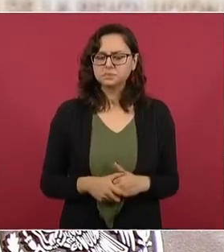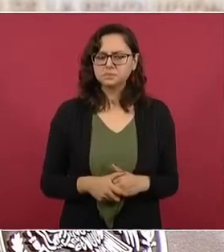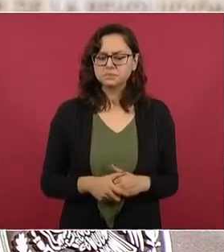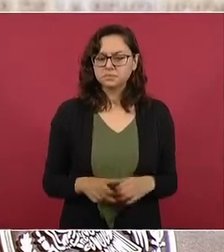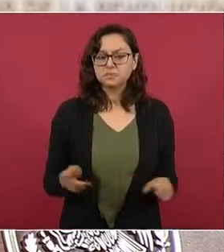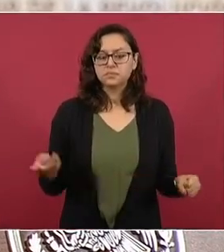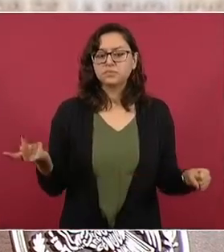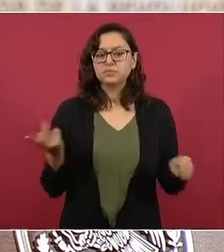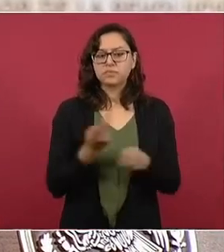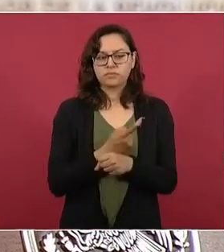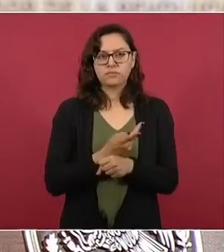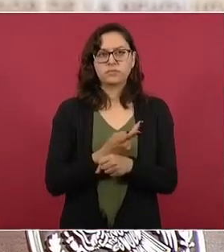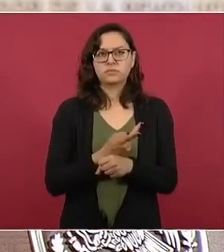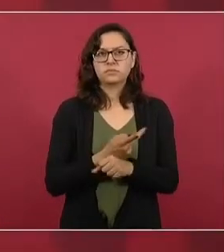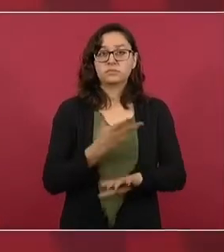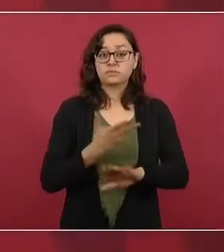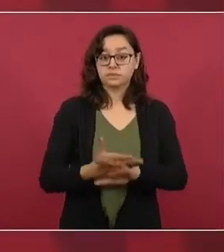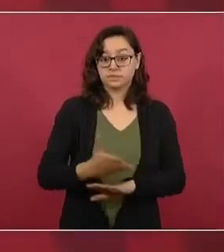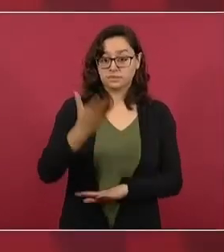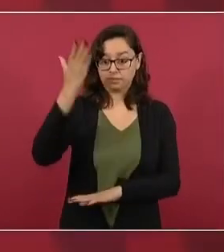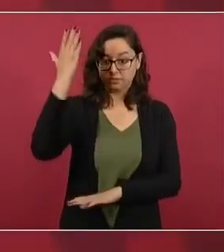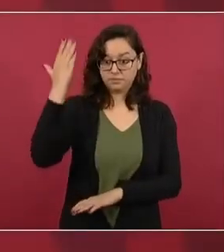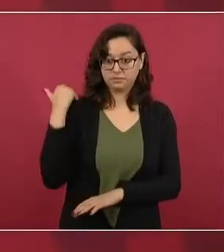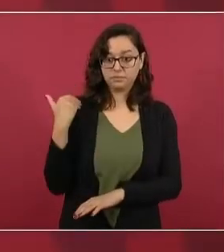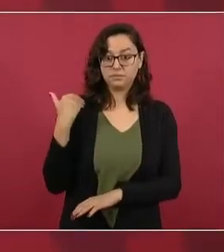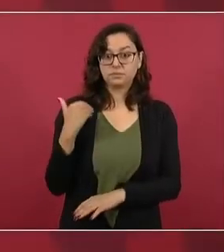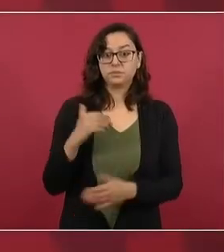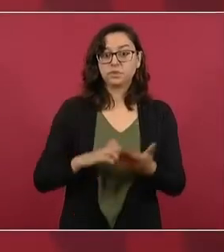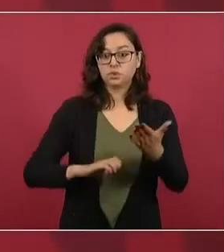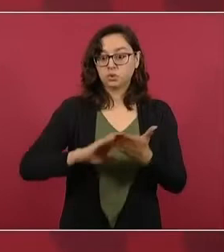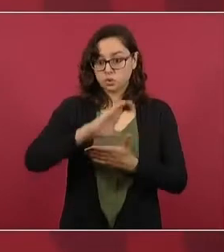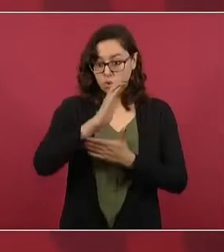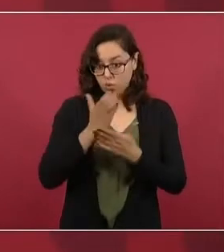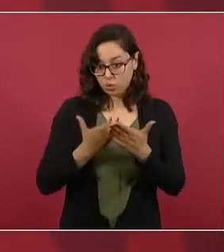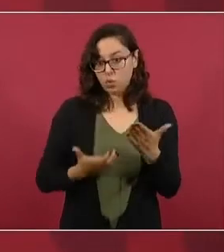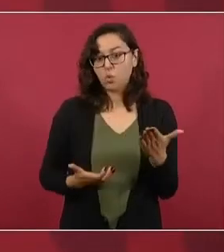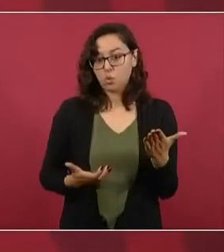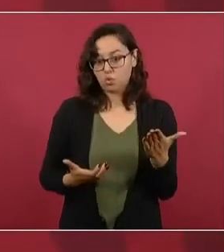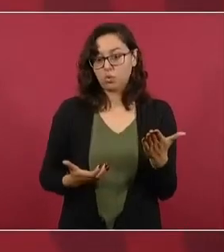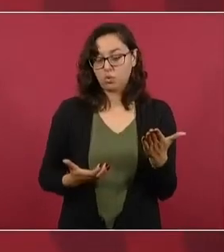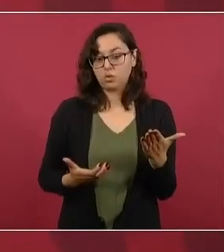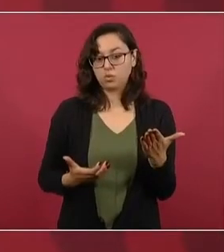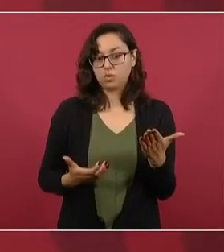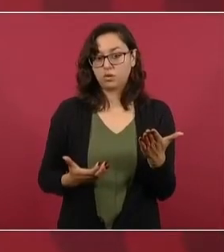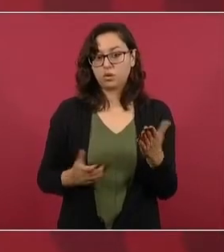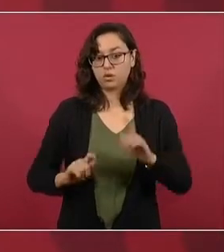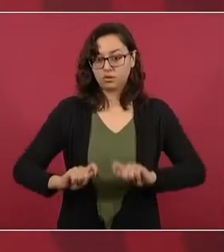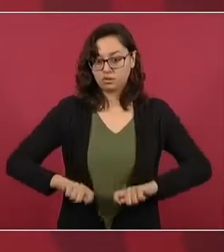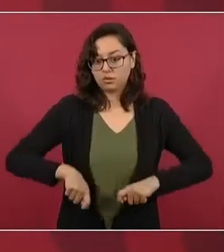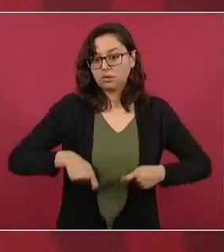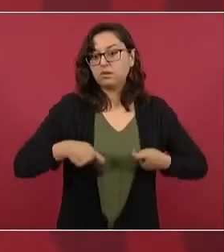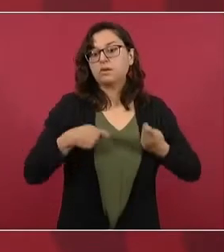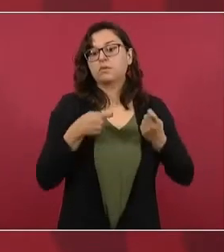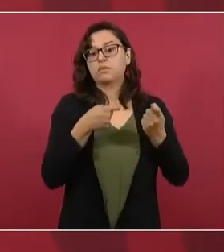hubo un contrato que se transfirió,